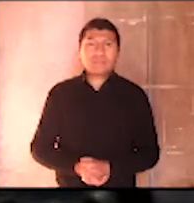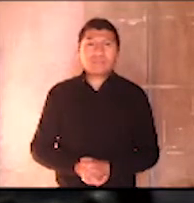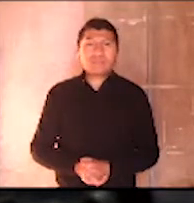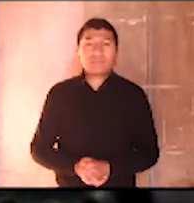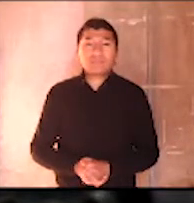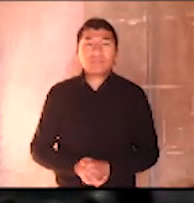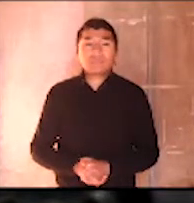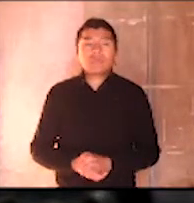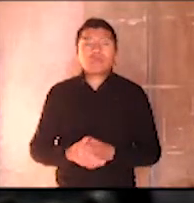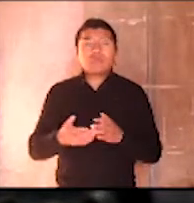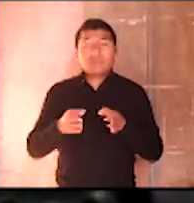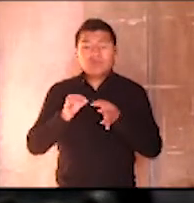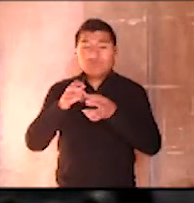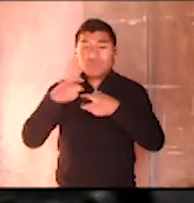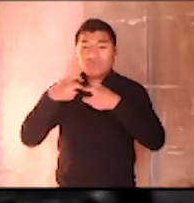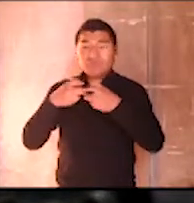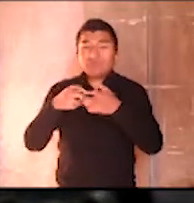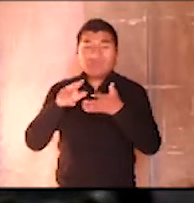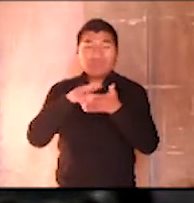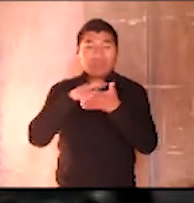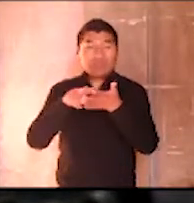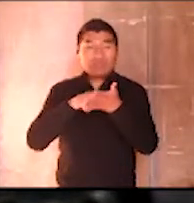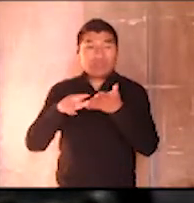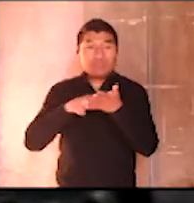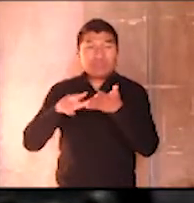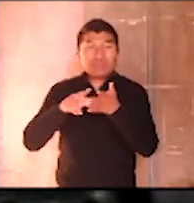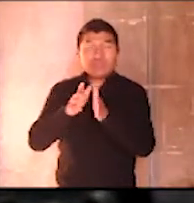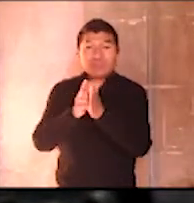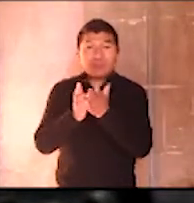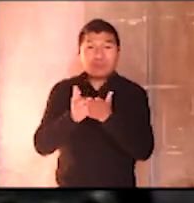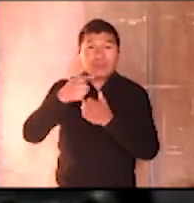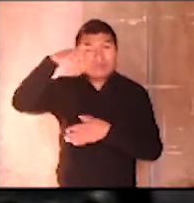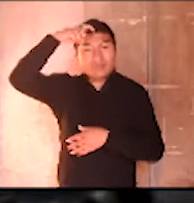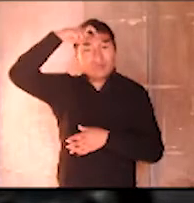Las dos lecturas que hemos escuchado del libro de Sabiduría